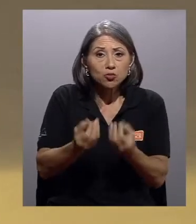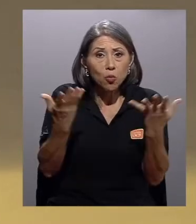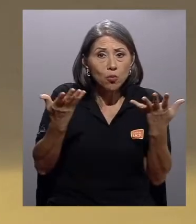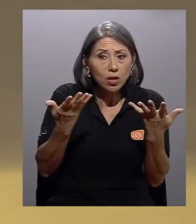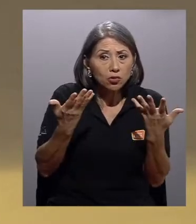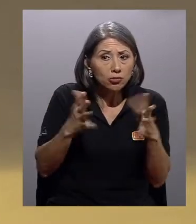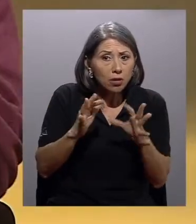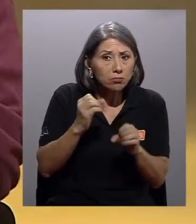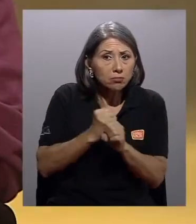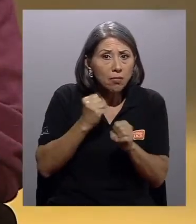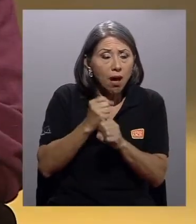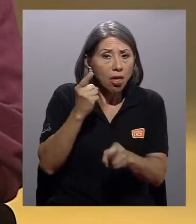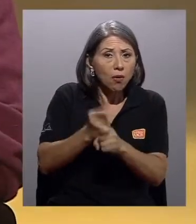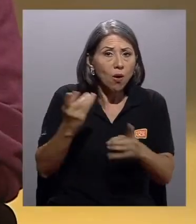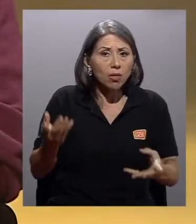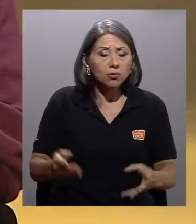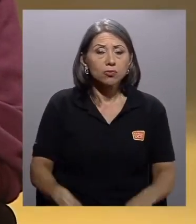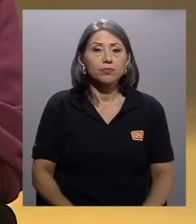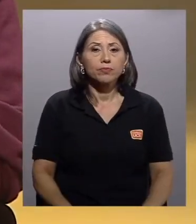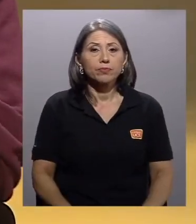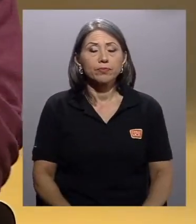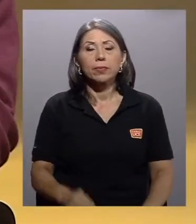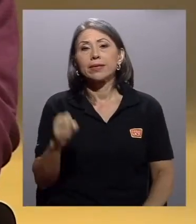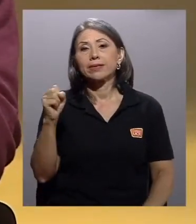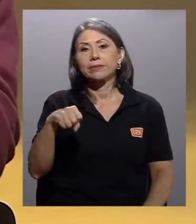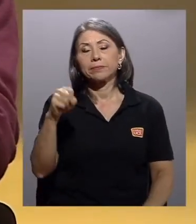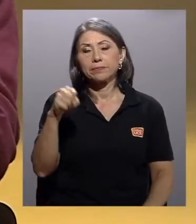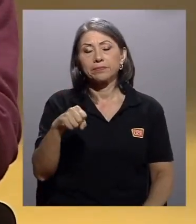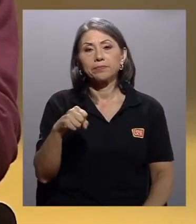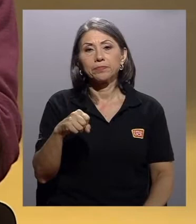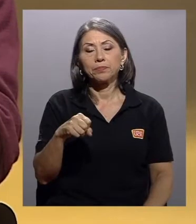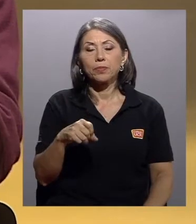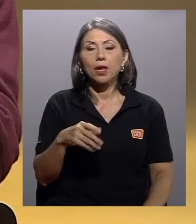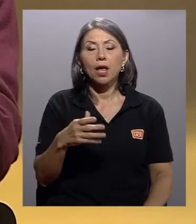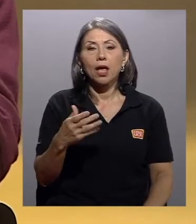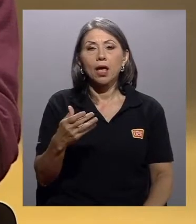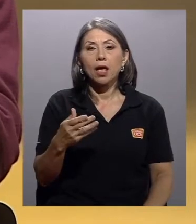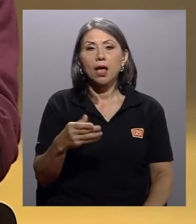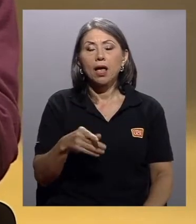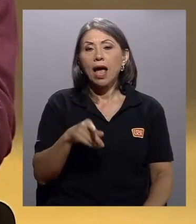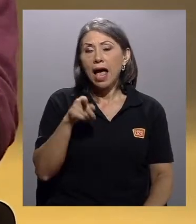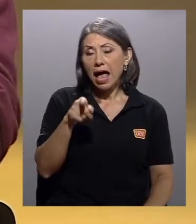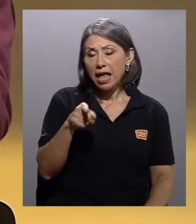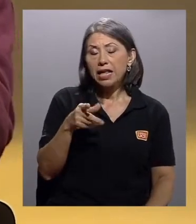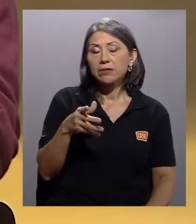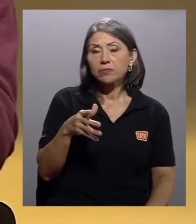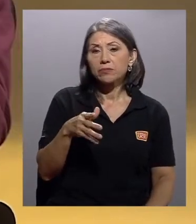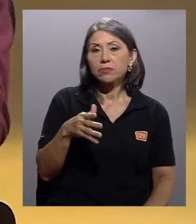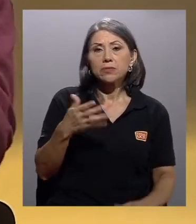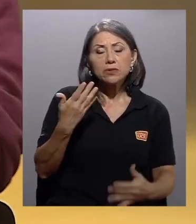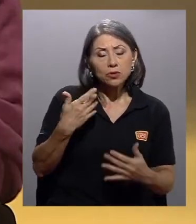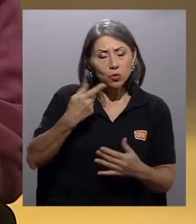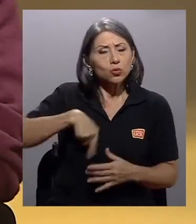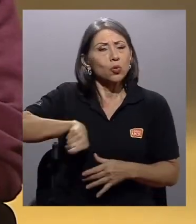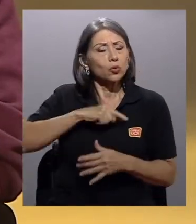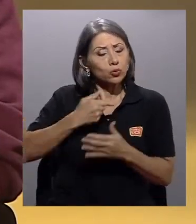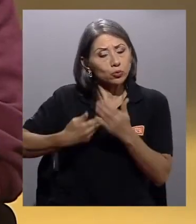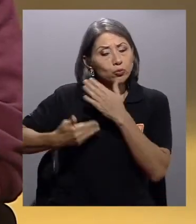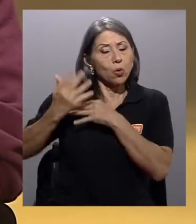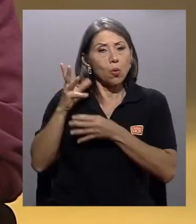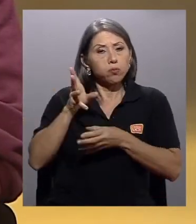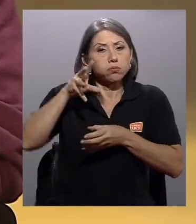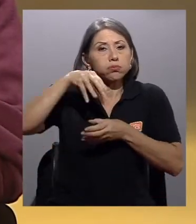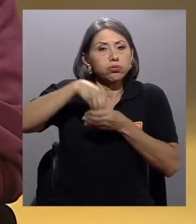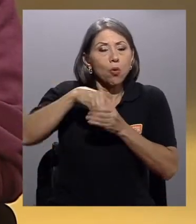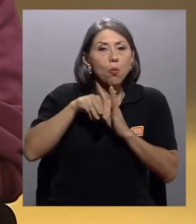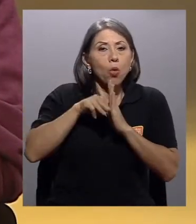los adecuados. Claro, ahí estábamos inmersos en un modelo de organización